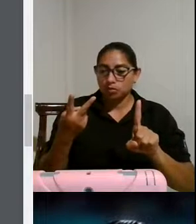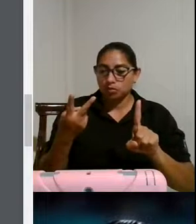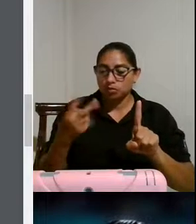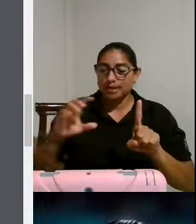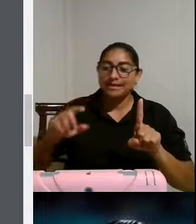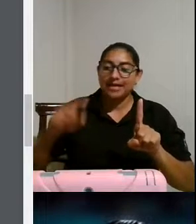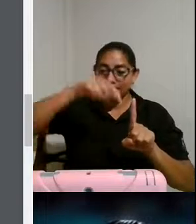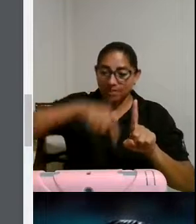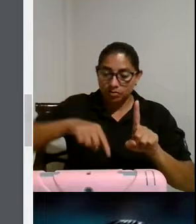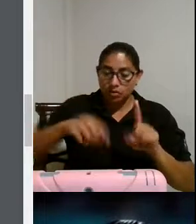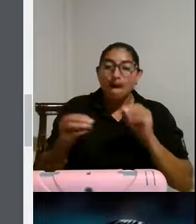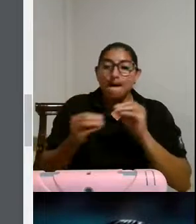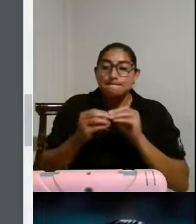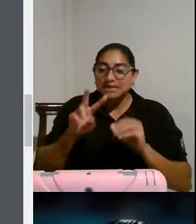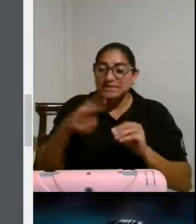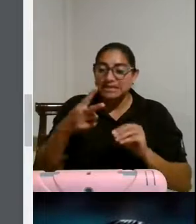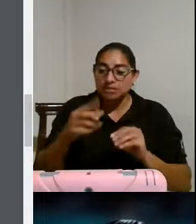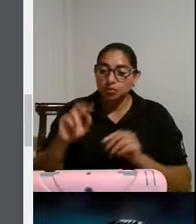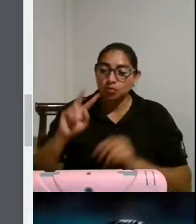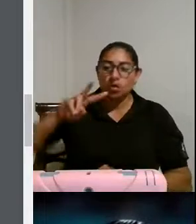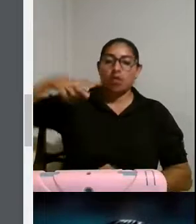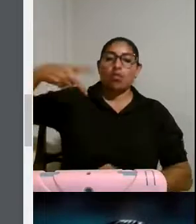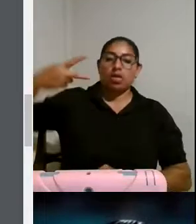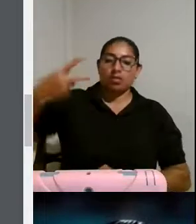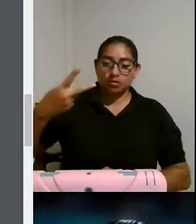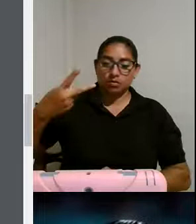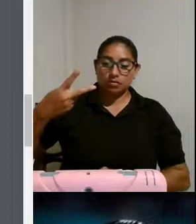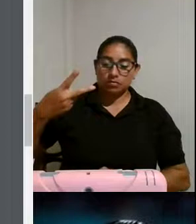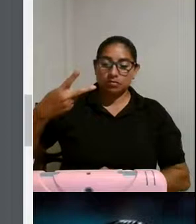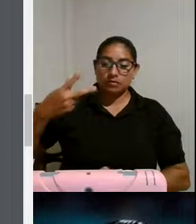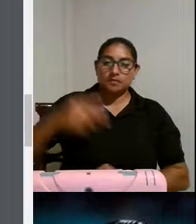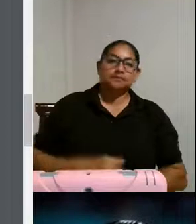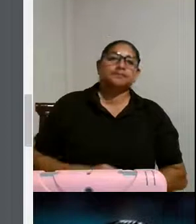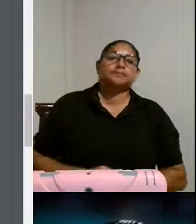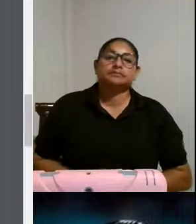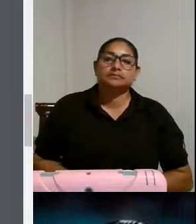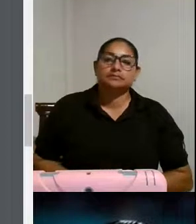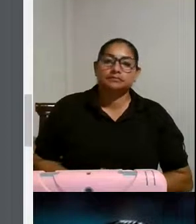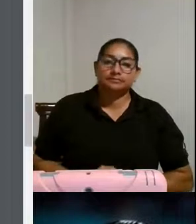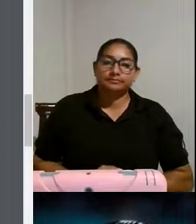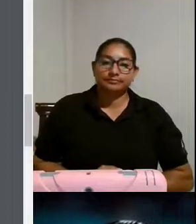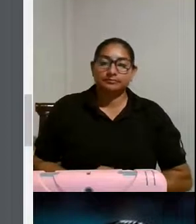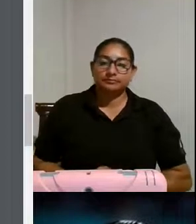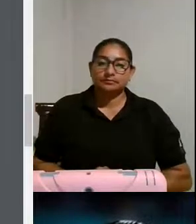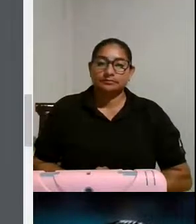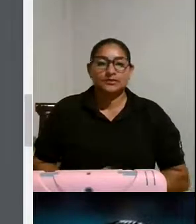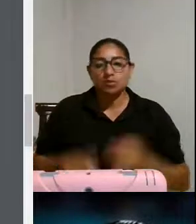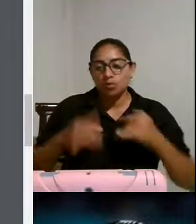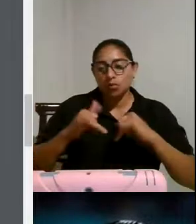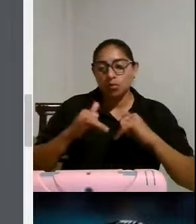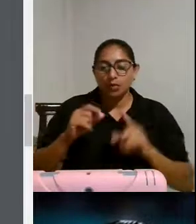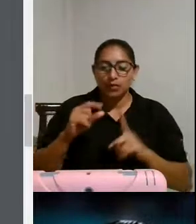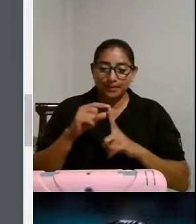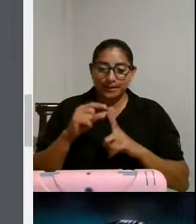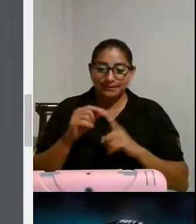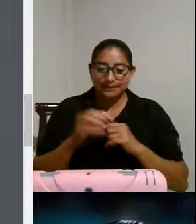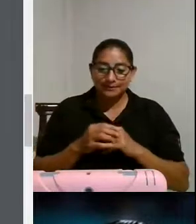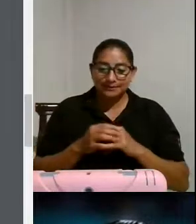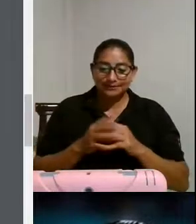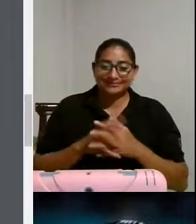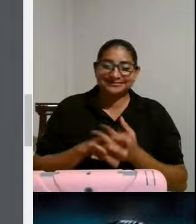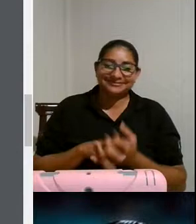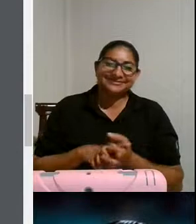más el segundo al cuadrado. Observen que esto es una cantidad, no es que vamos